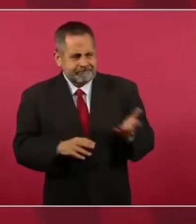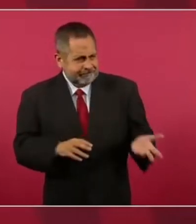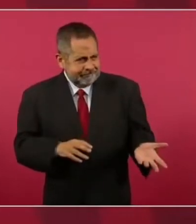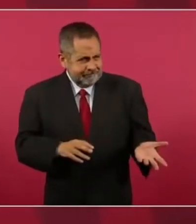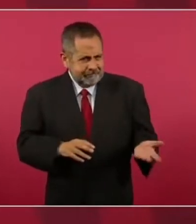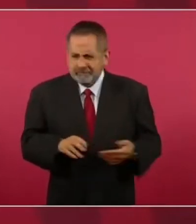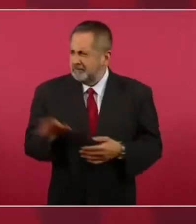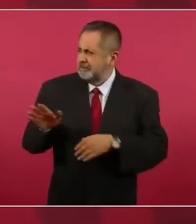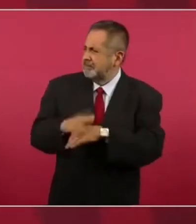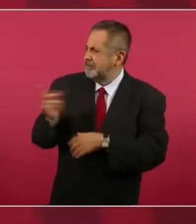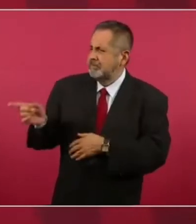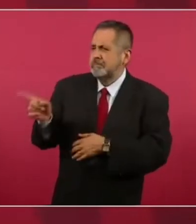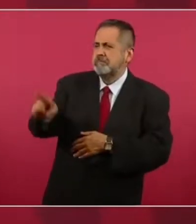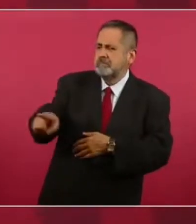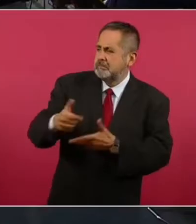de por qué